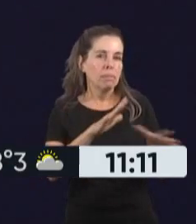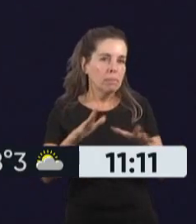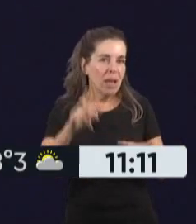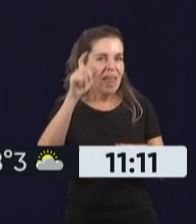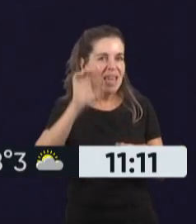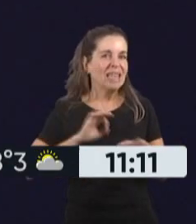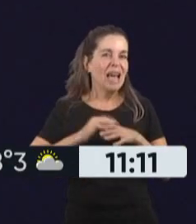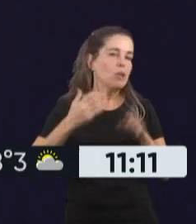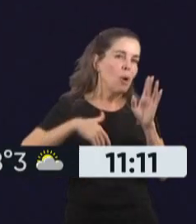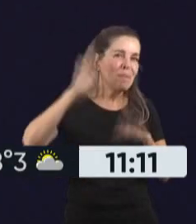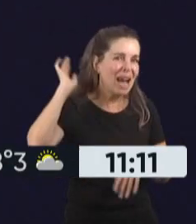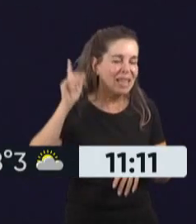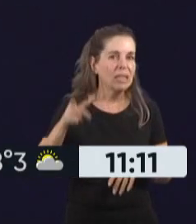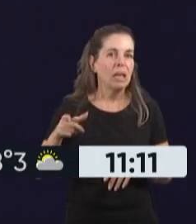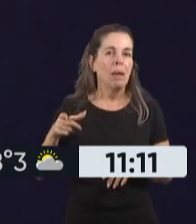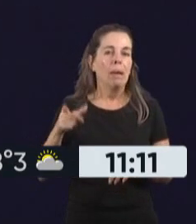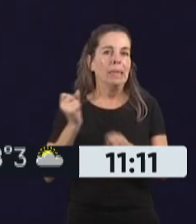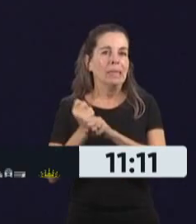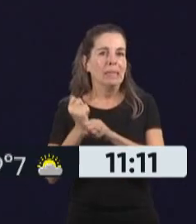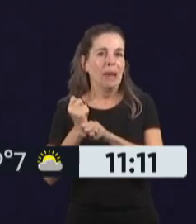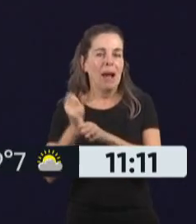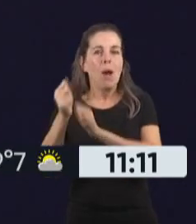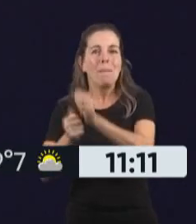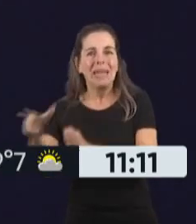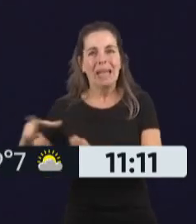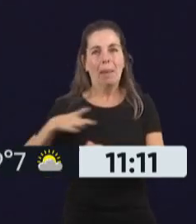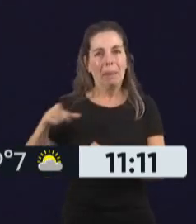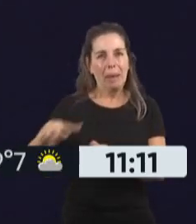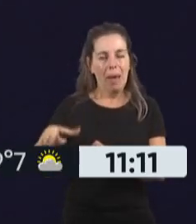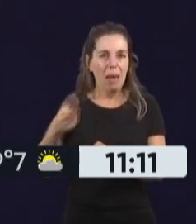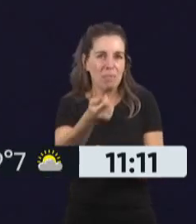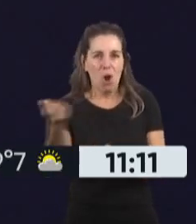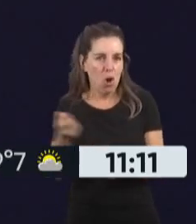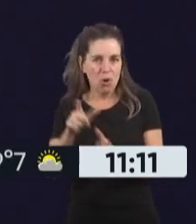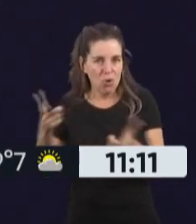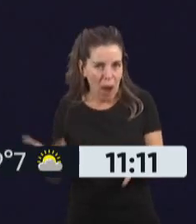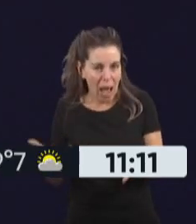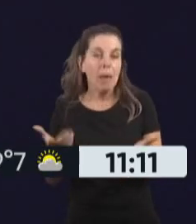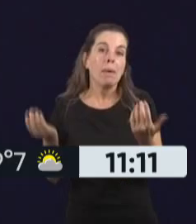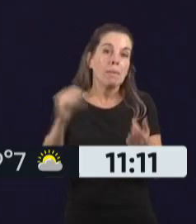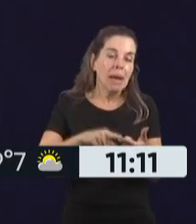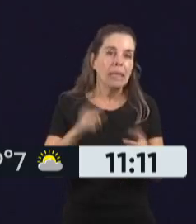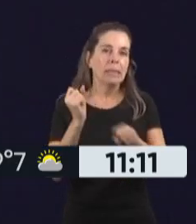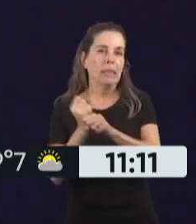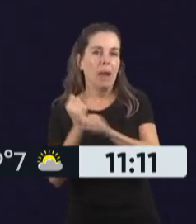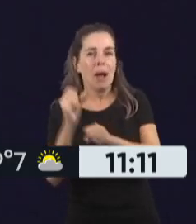donde no se crea empleo privado. Además de que no se crea empleo privado, la informalidad es